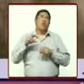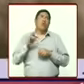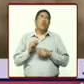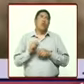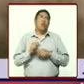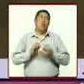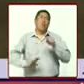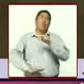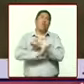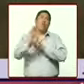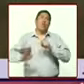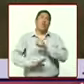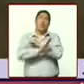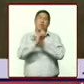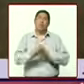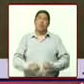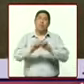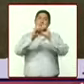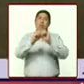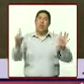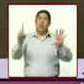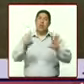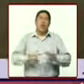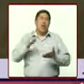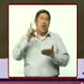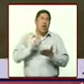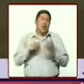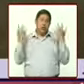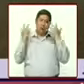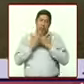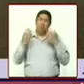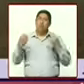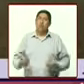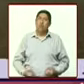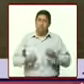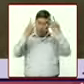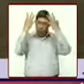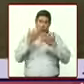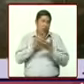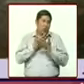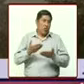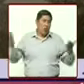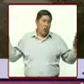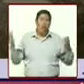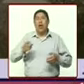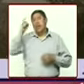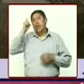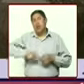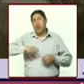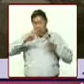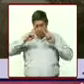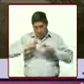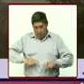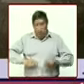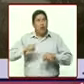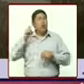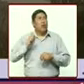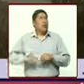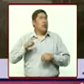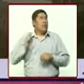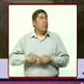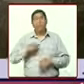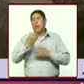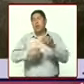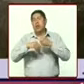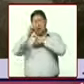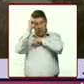estoy defendiendo absolutamente a nadie, pero esta es una combinación de muchos factores que necesitan ser investigados y necesitan que se